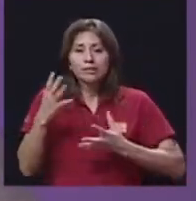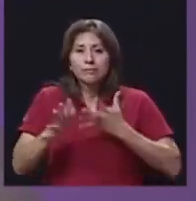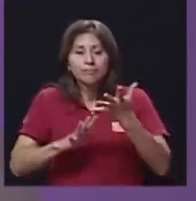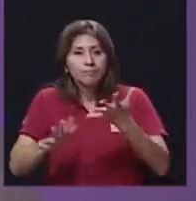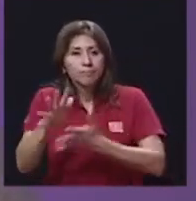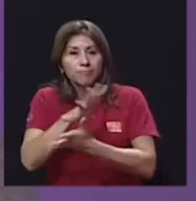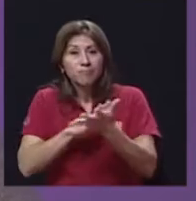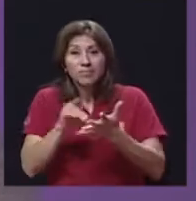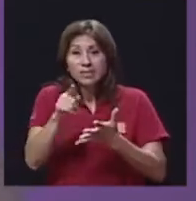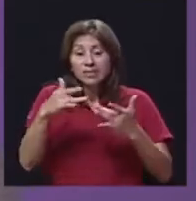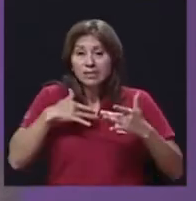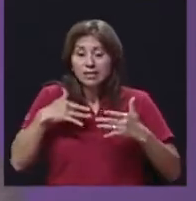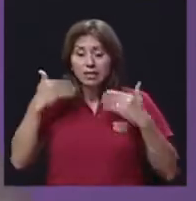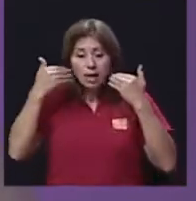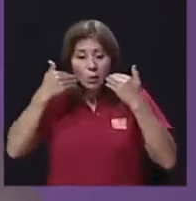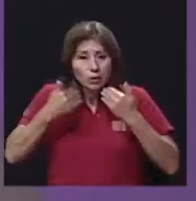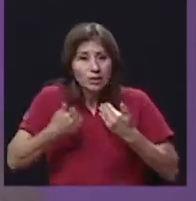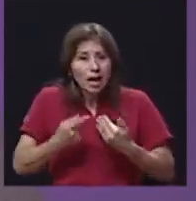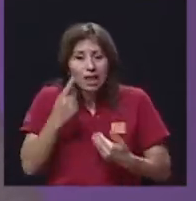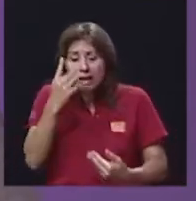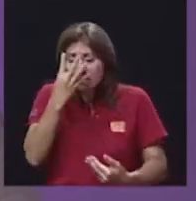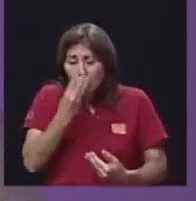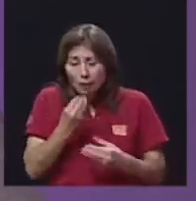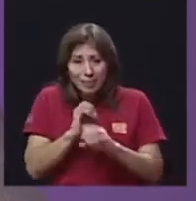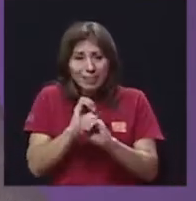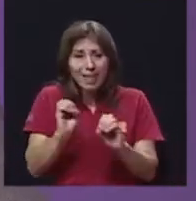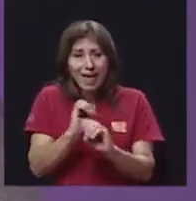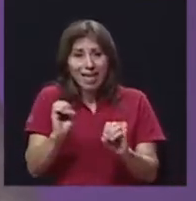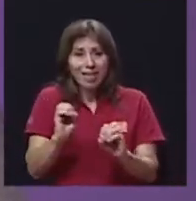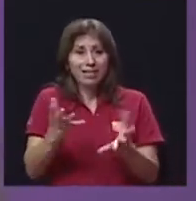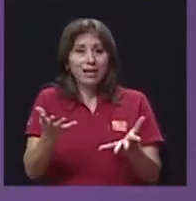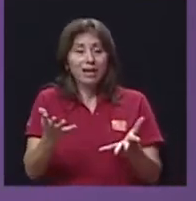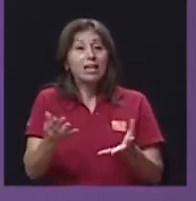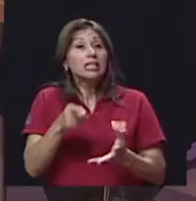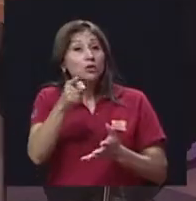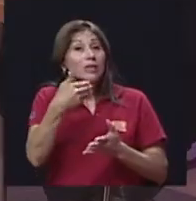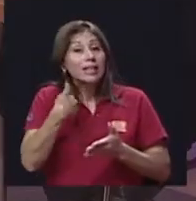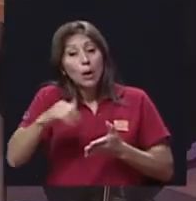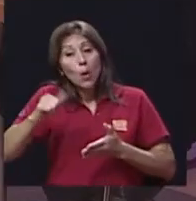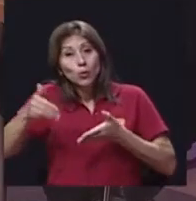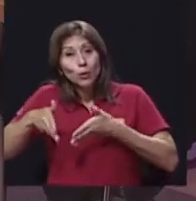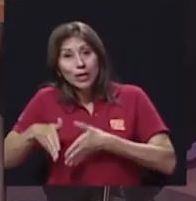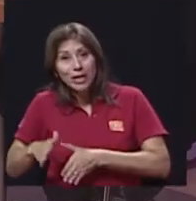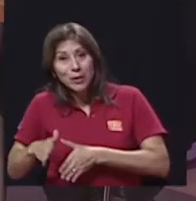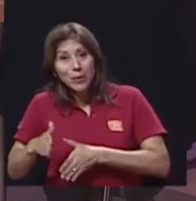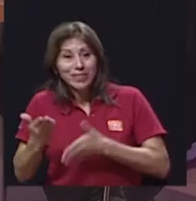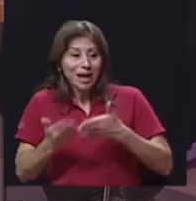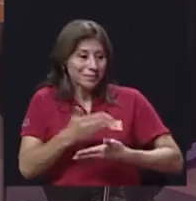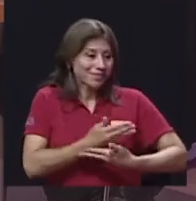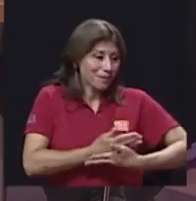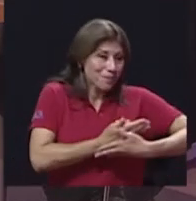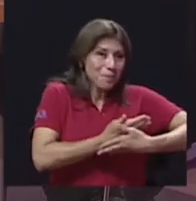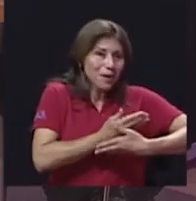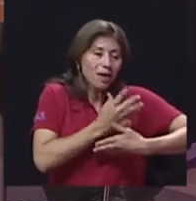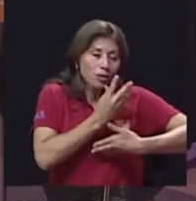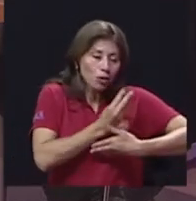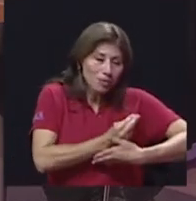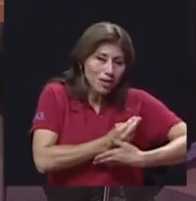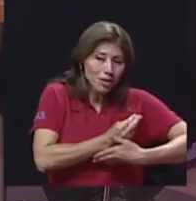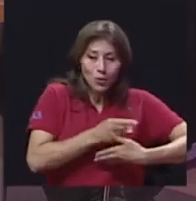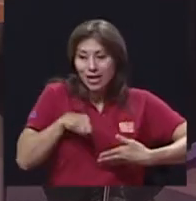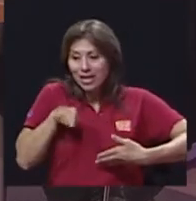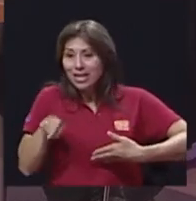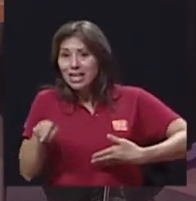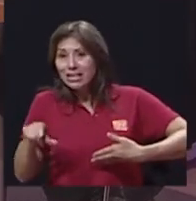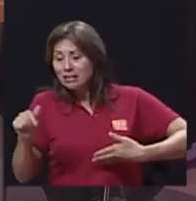agotadas y no dormir si si alguien te diga si tenés otro el niño y entonces tienes que estar despierta cuando el bebé está dormido y hacer y el bebé pasa toda la noche tomando